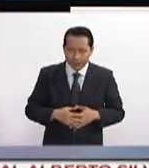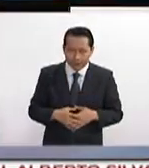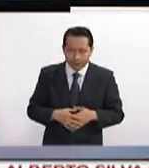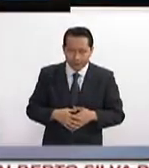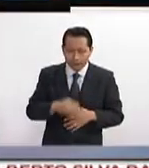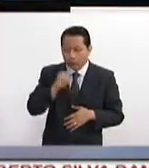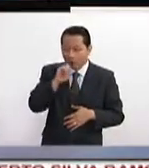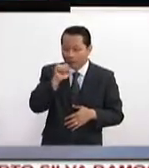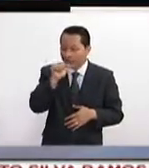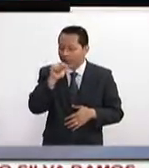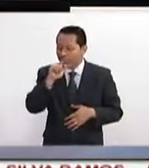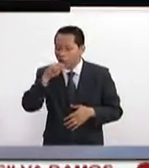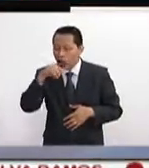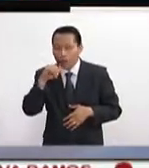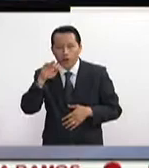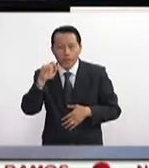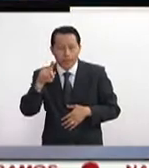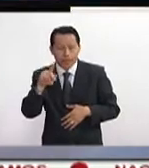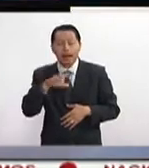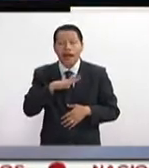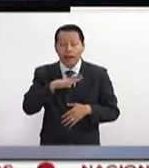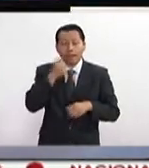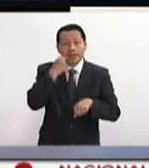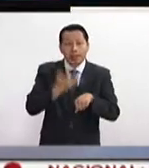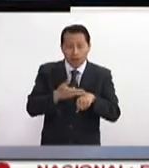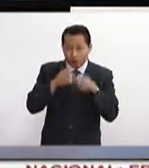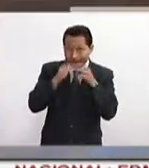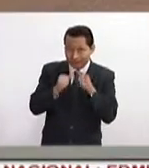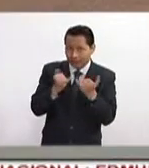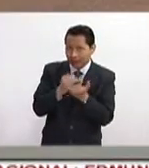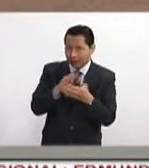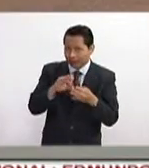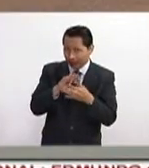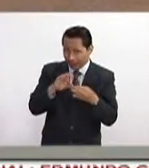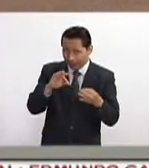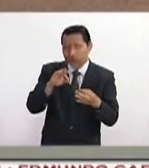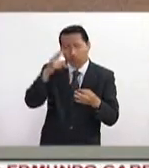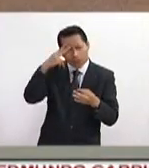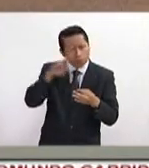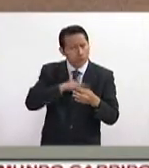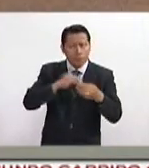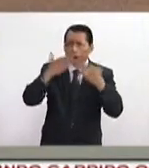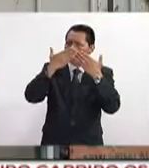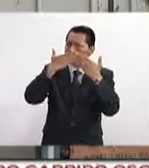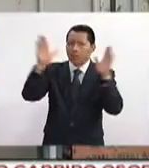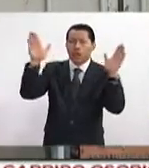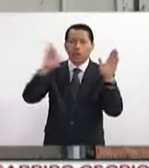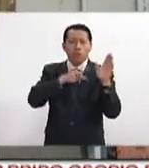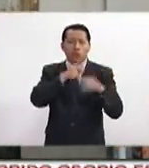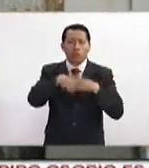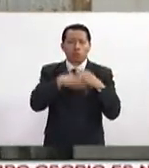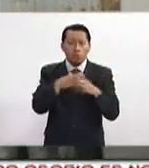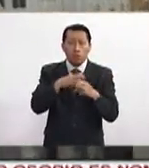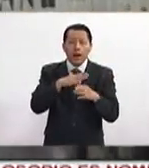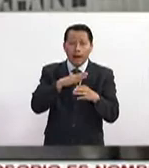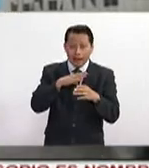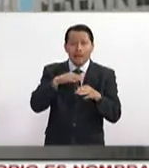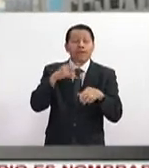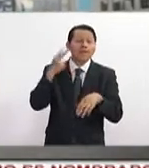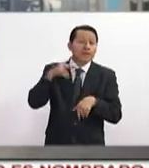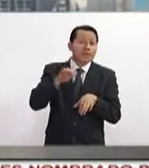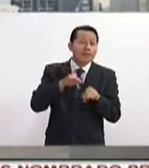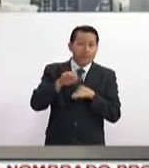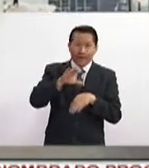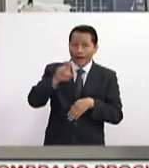José Antonio Meade, el secretario de Hacienda, aseguró que como nunca antes México está abierto al mundo. Lo hizo durante una gira de trabajo por